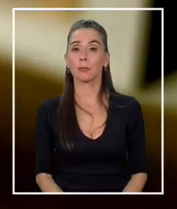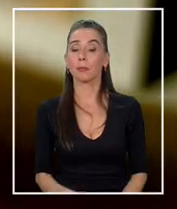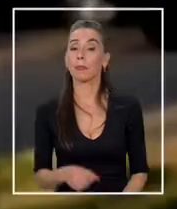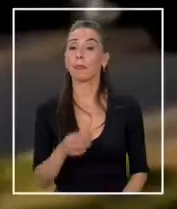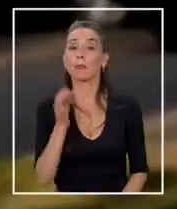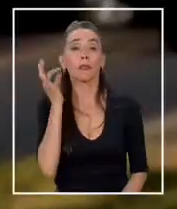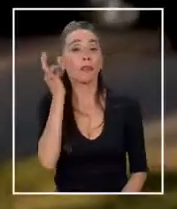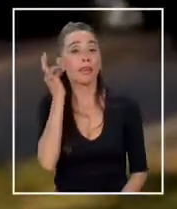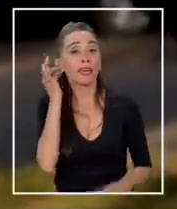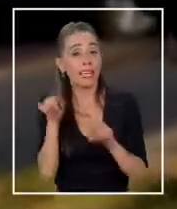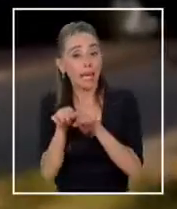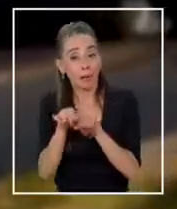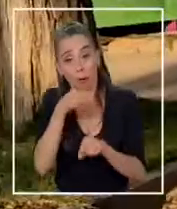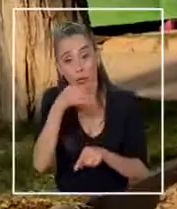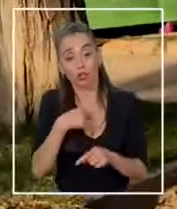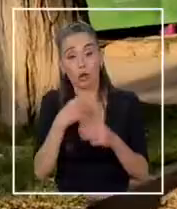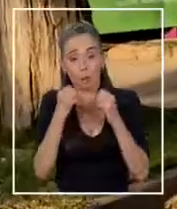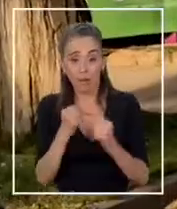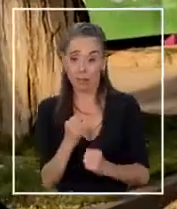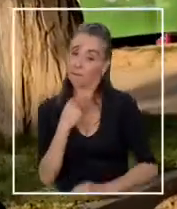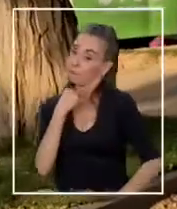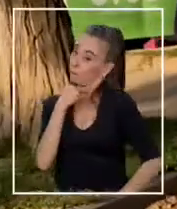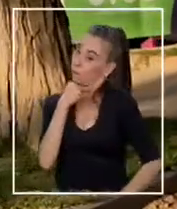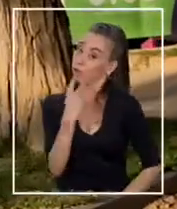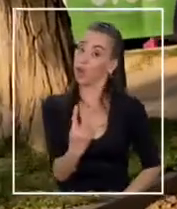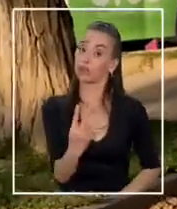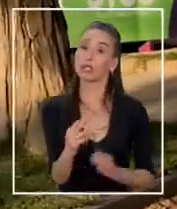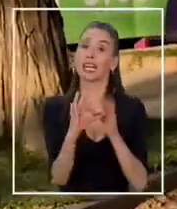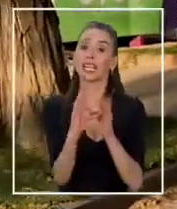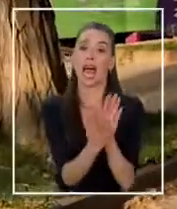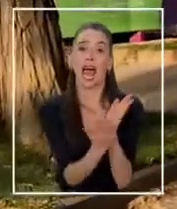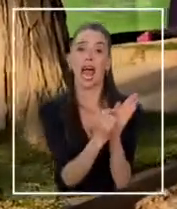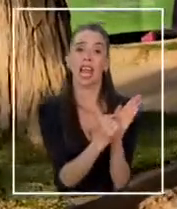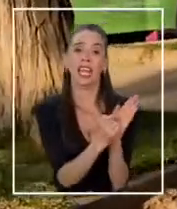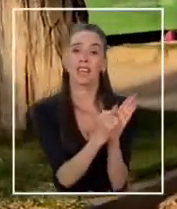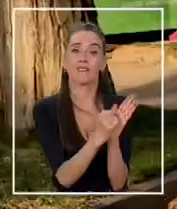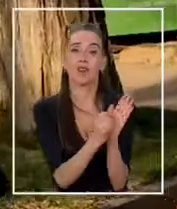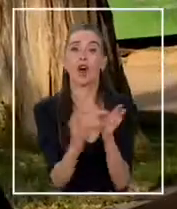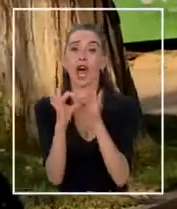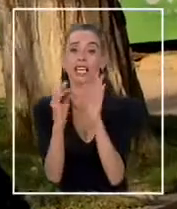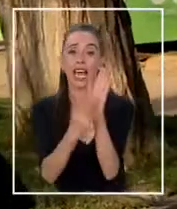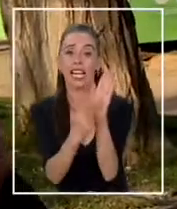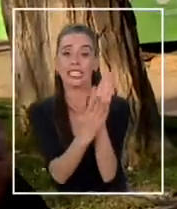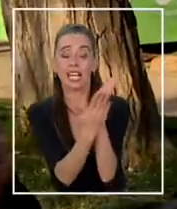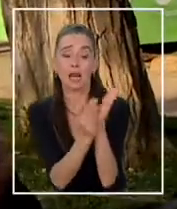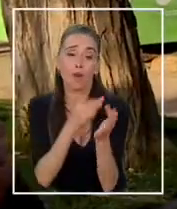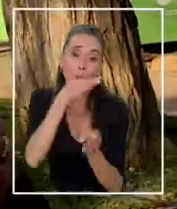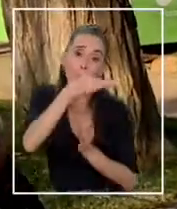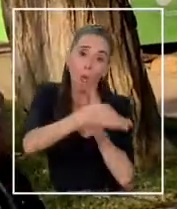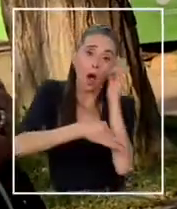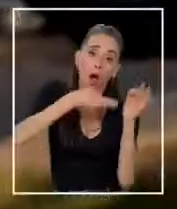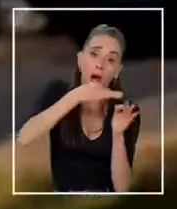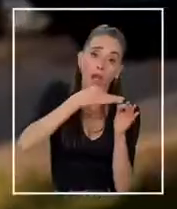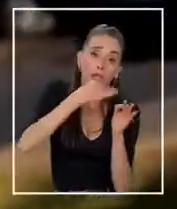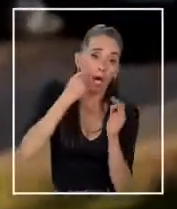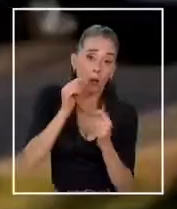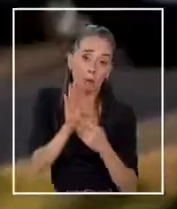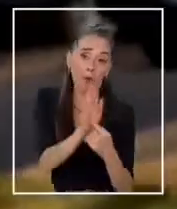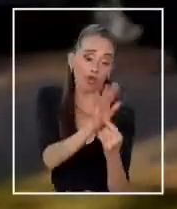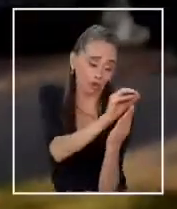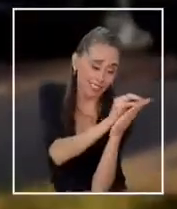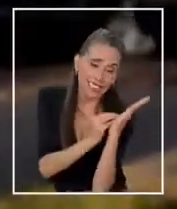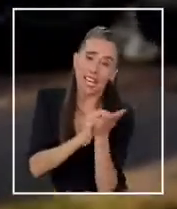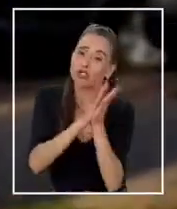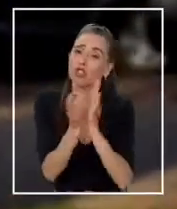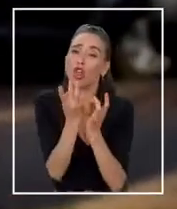Yo me atreví a alzar la voz gracias a este libro, porque gracias a esto yo pude reflejar todo ese